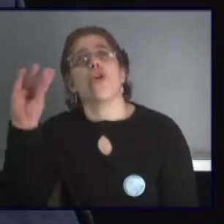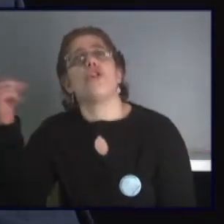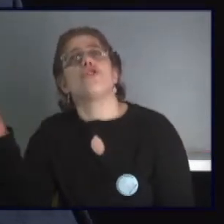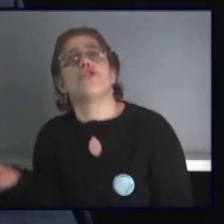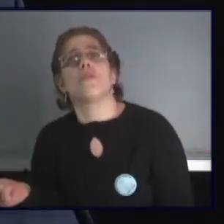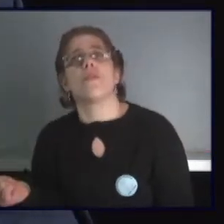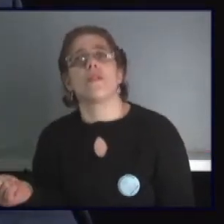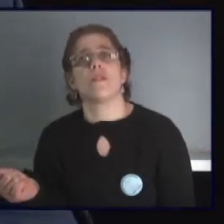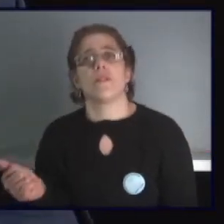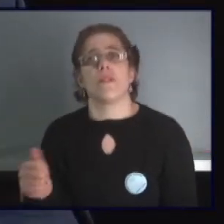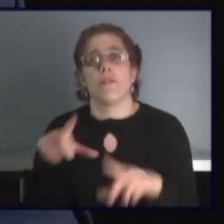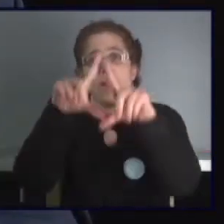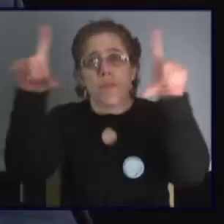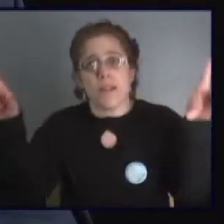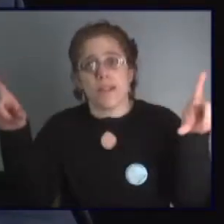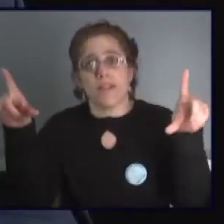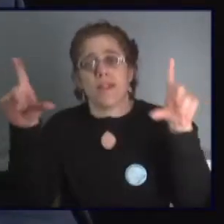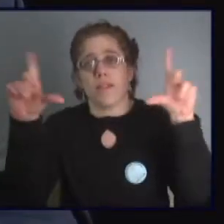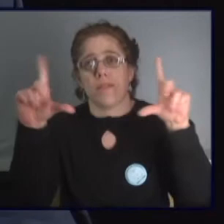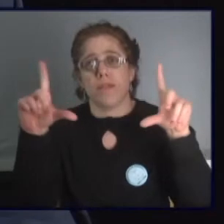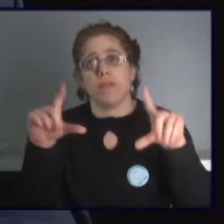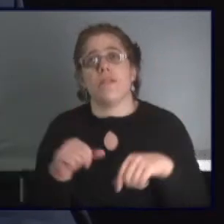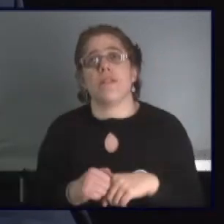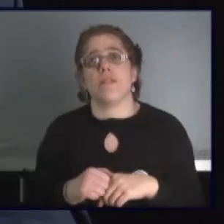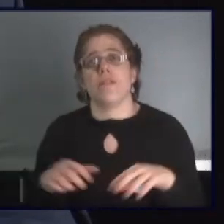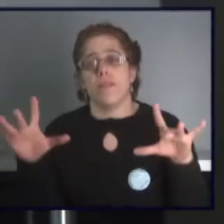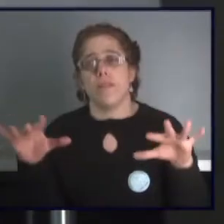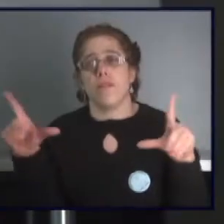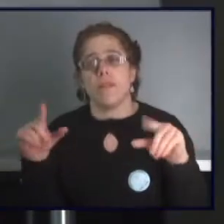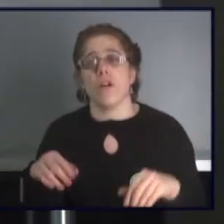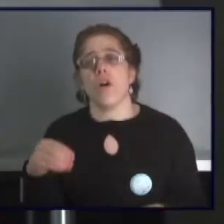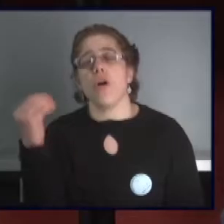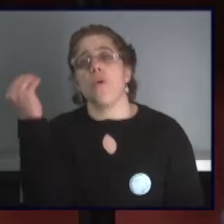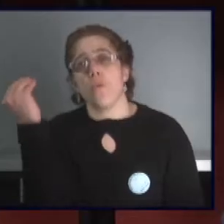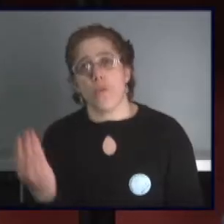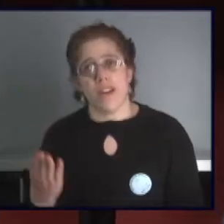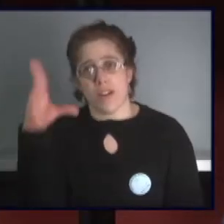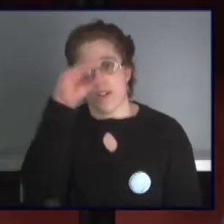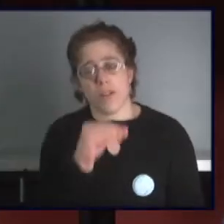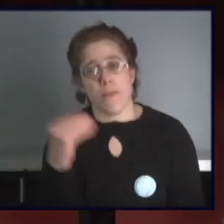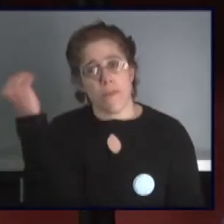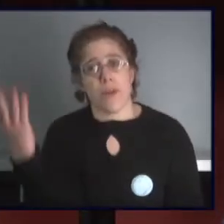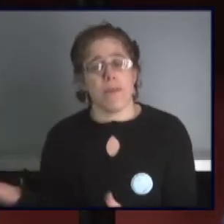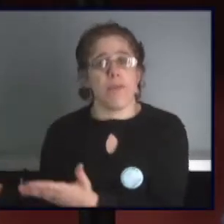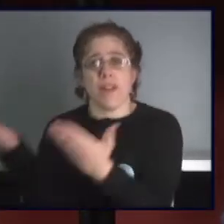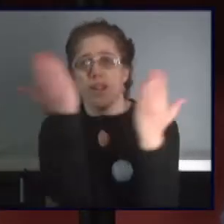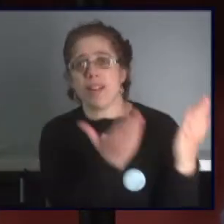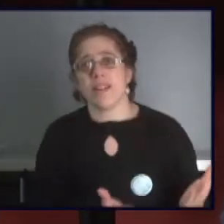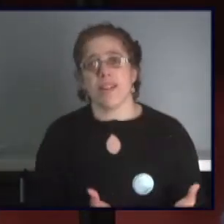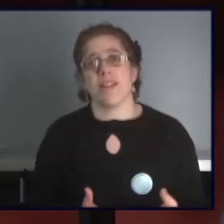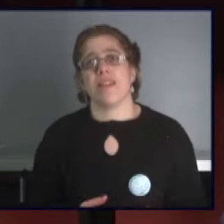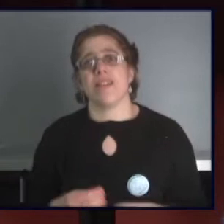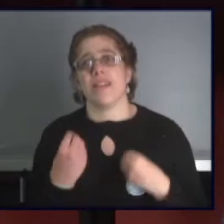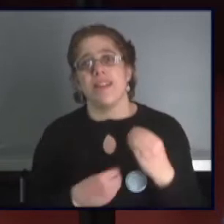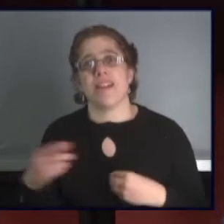para que aparezca en la pantalla su opinión a través de esta red social cómo les van muy buenas noches bienvenidos y al placer de estar